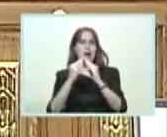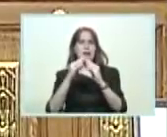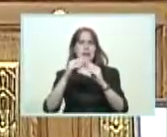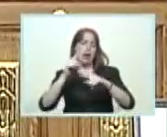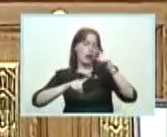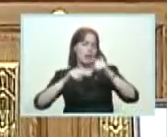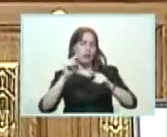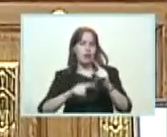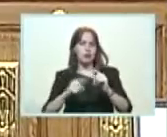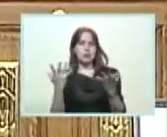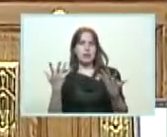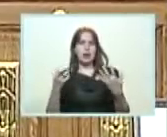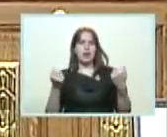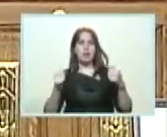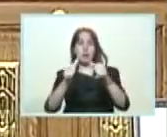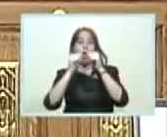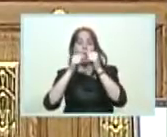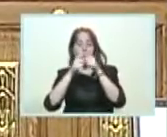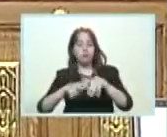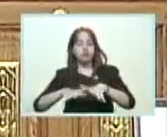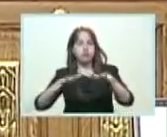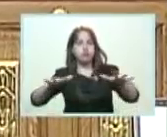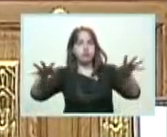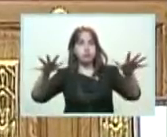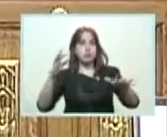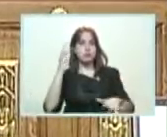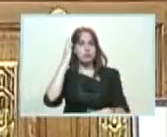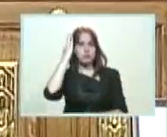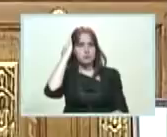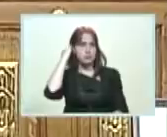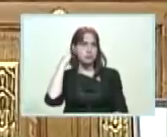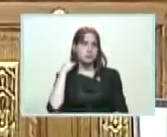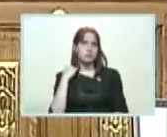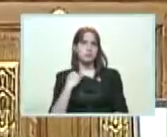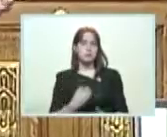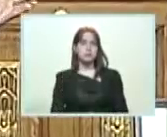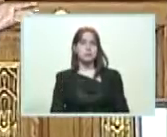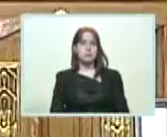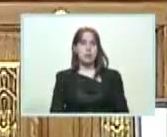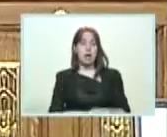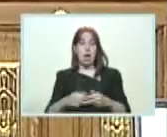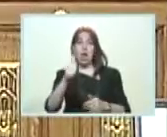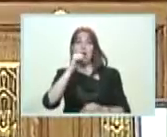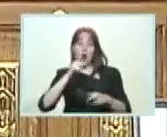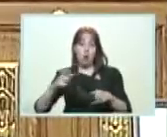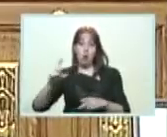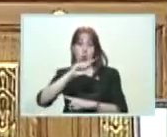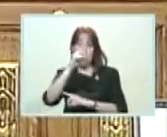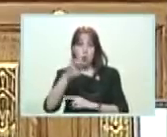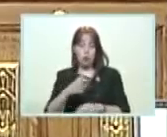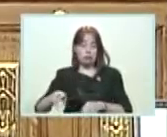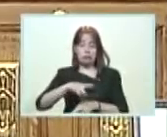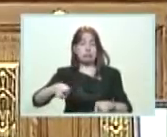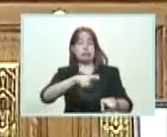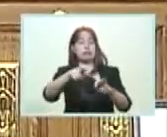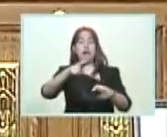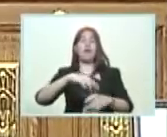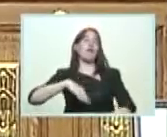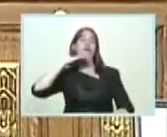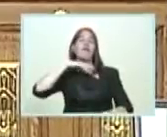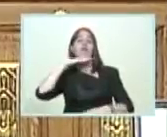enseres, inundaciones. El Guri lo hemos tenido que aliviar en varias oportunidades porque está hasta los tequeteques de